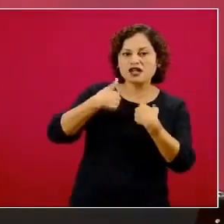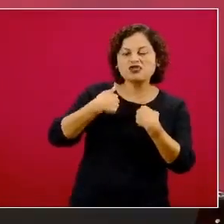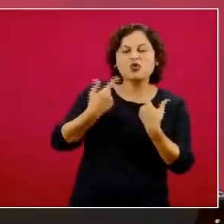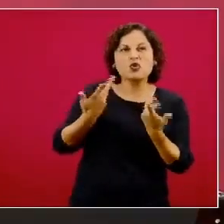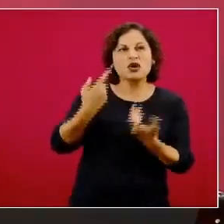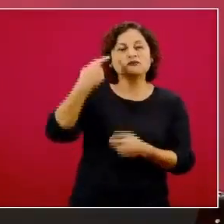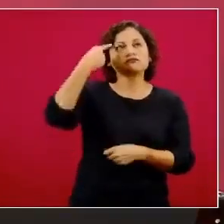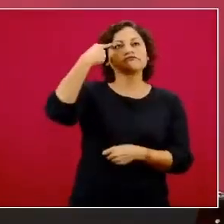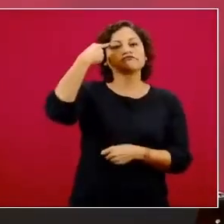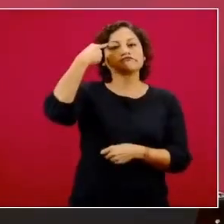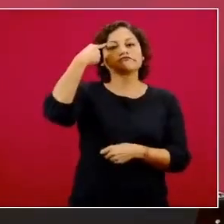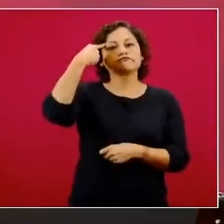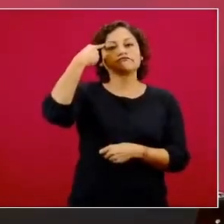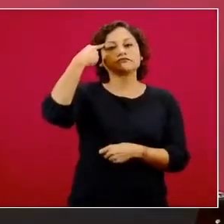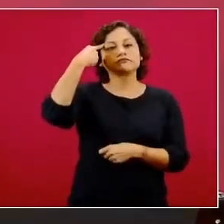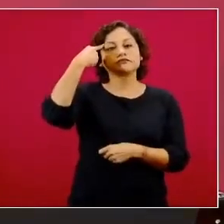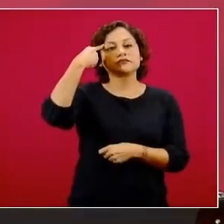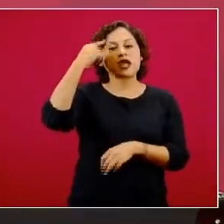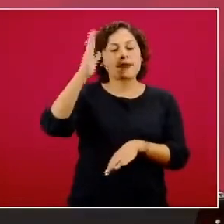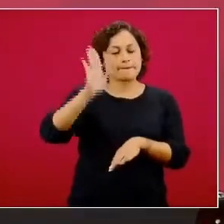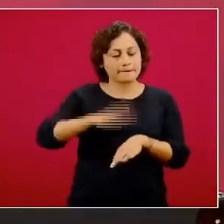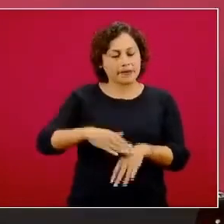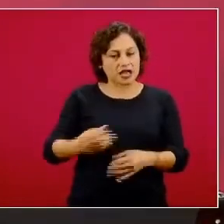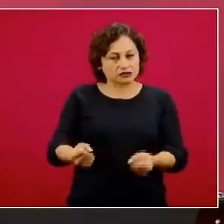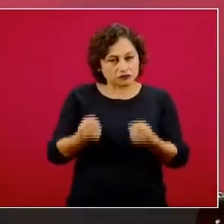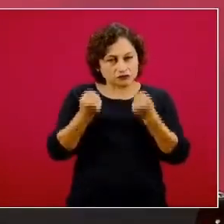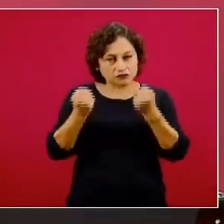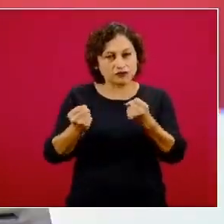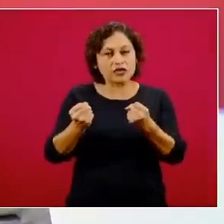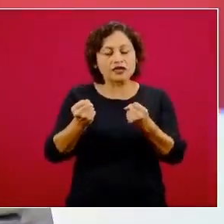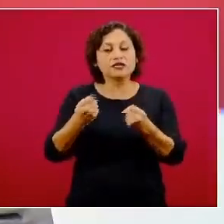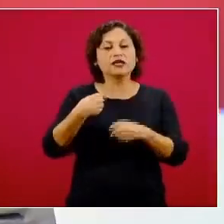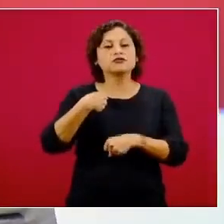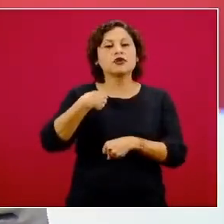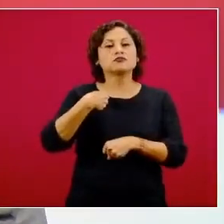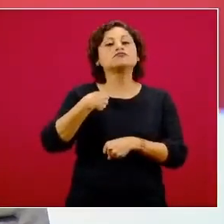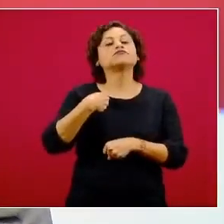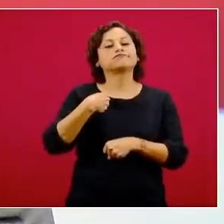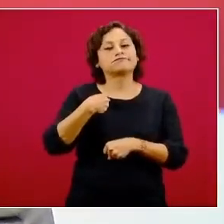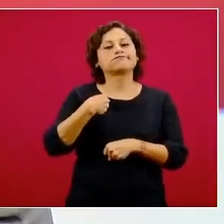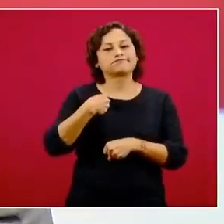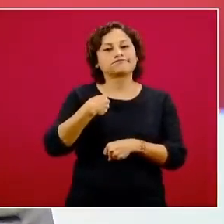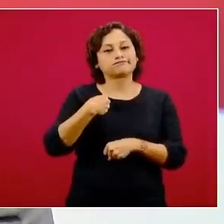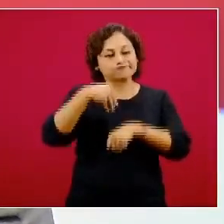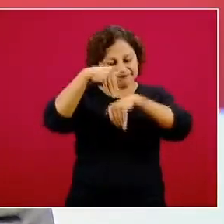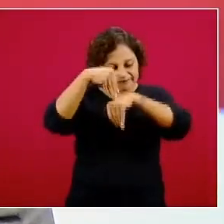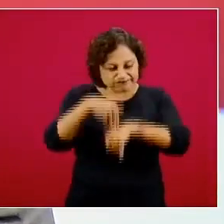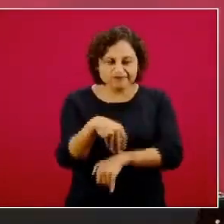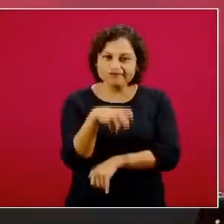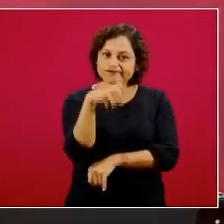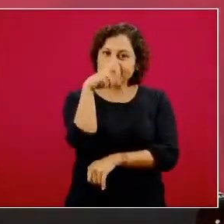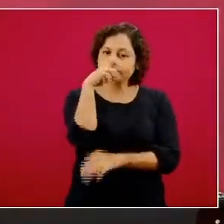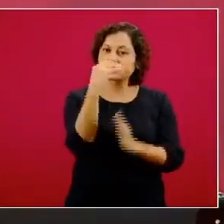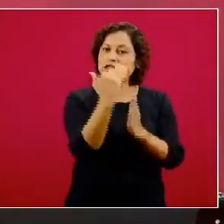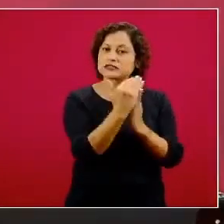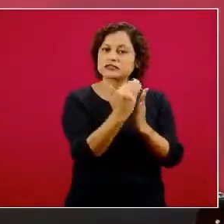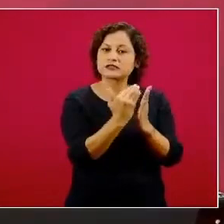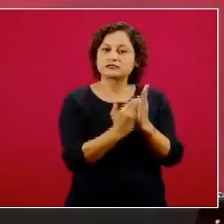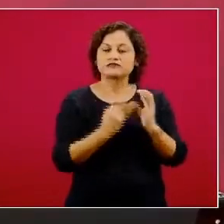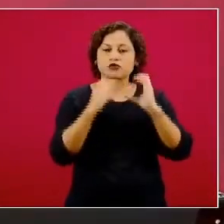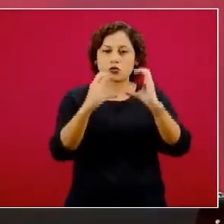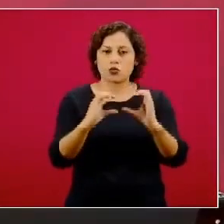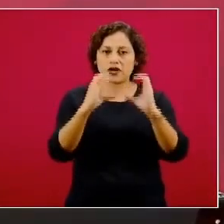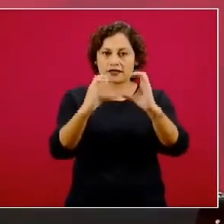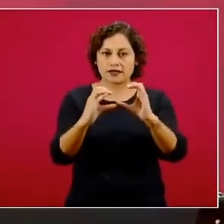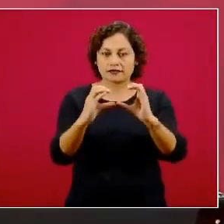en mente, pues con más ganas, por decirlo así, en mente las medidas básicas de prevención. Lo que no hay que